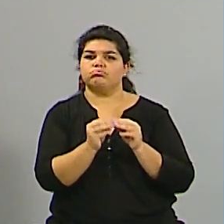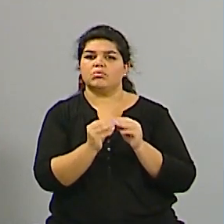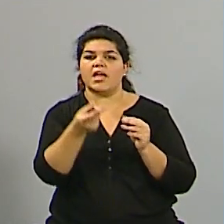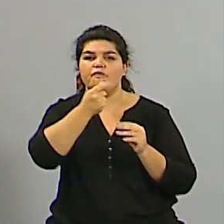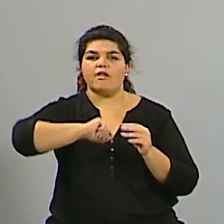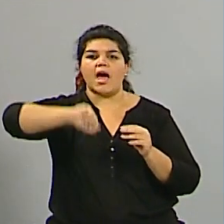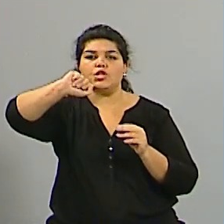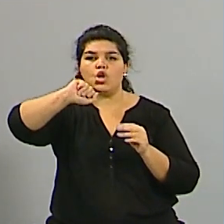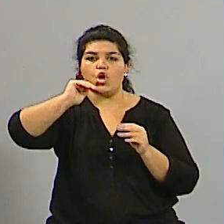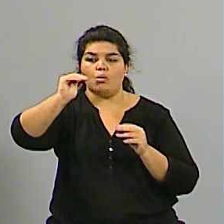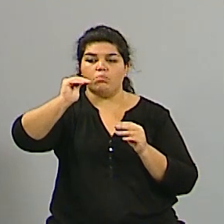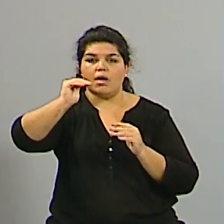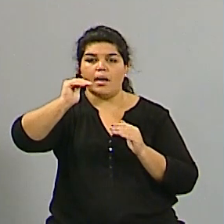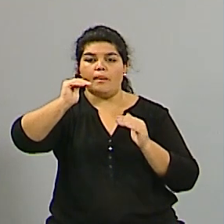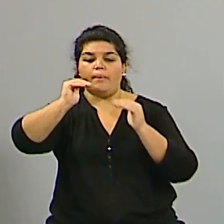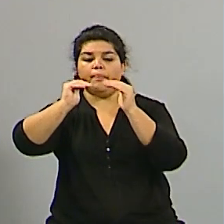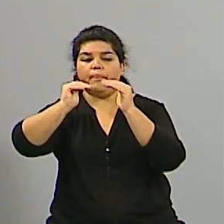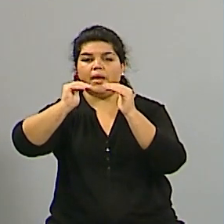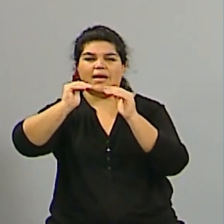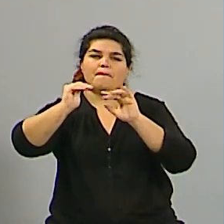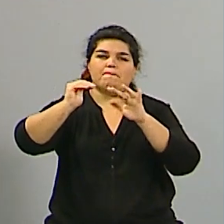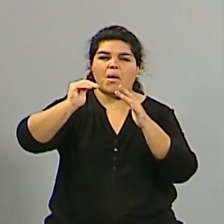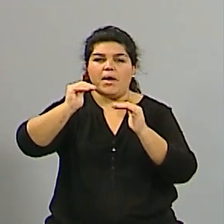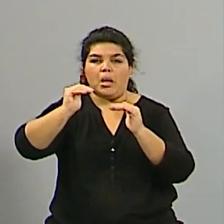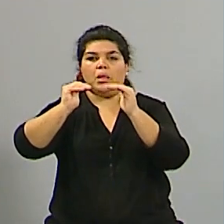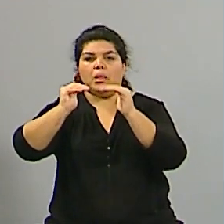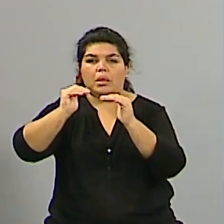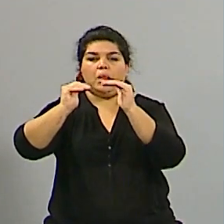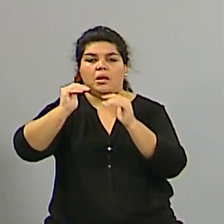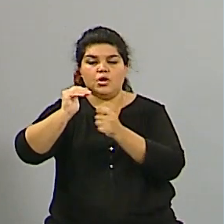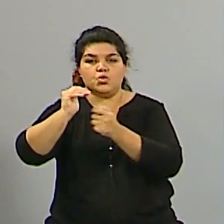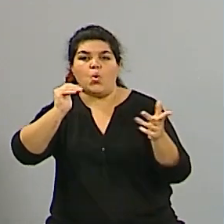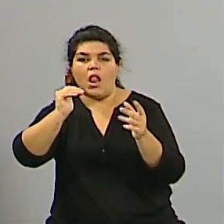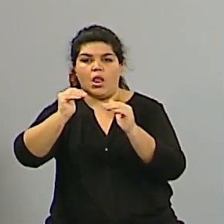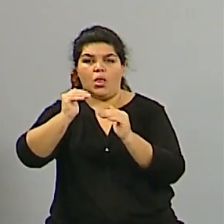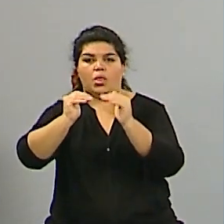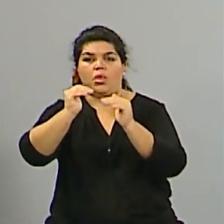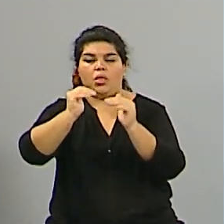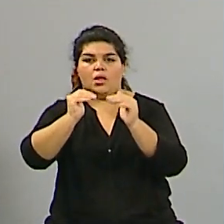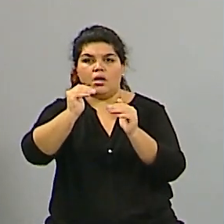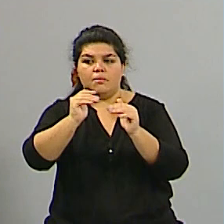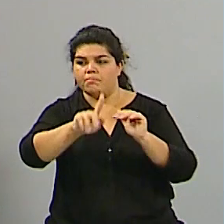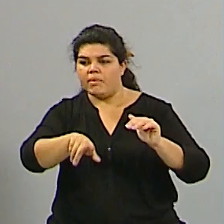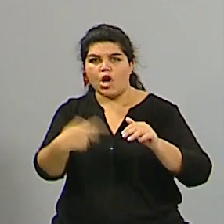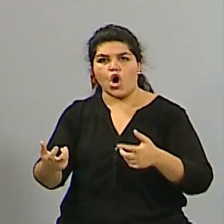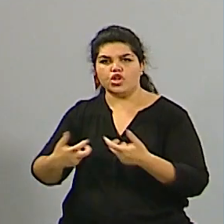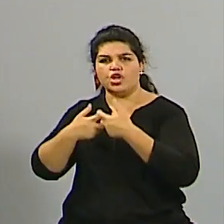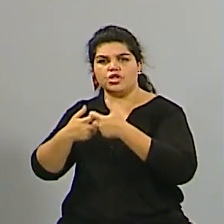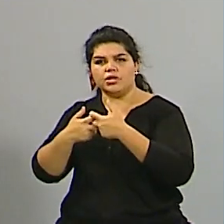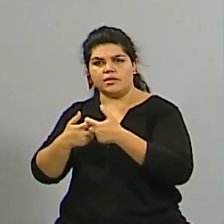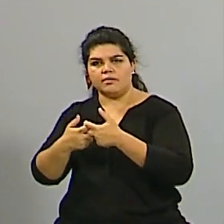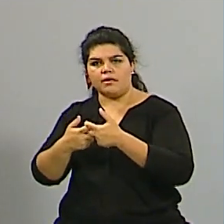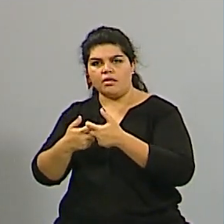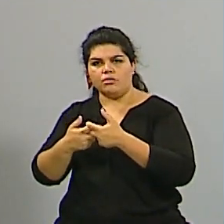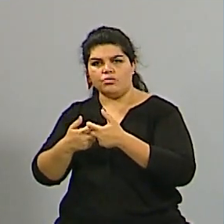inflación, ¿sí? Y tenés muchos sectores que no negocian porque no están dentro de las paritarias, porque no